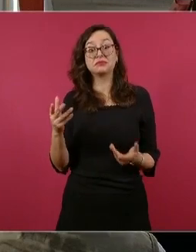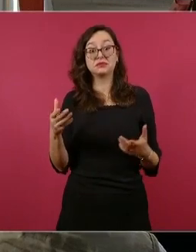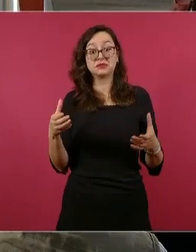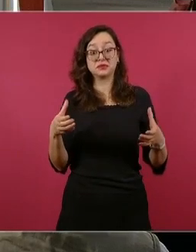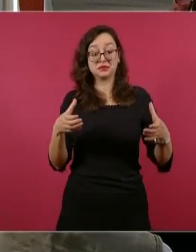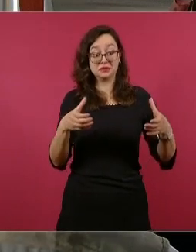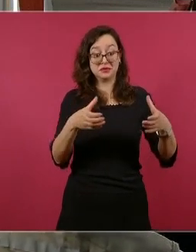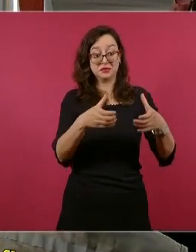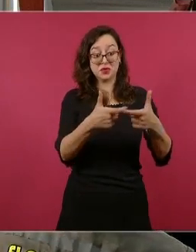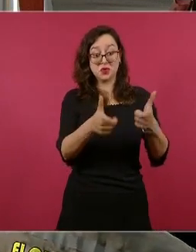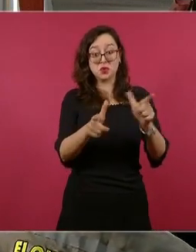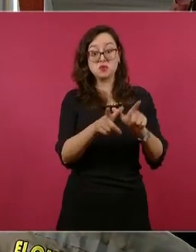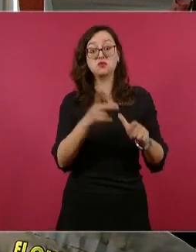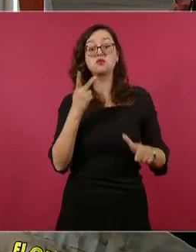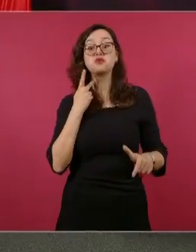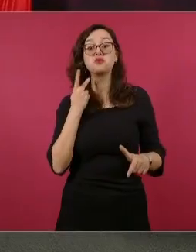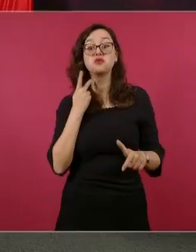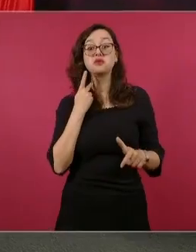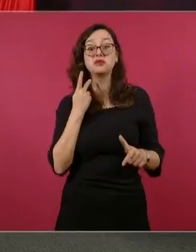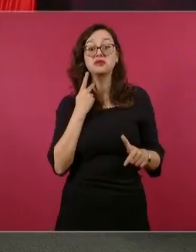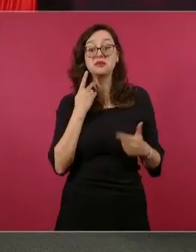no depende del pueblo,